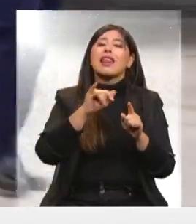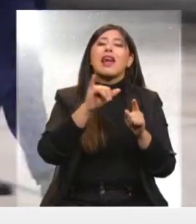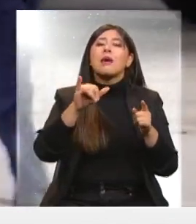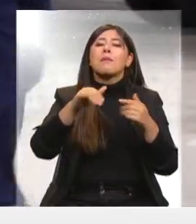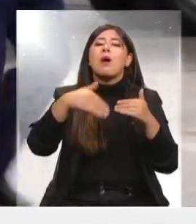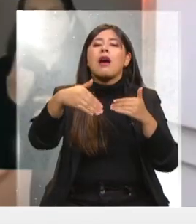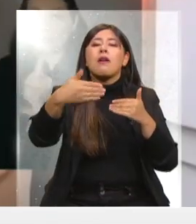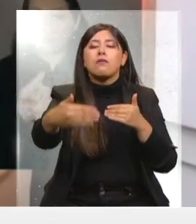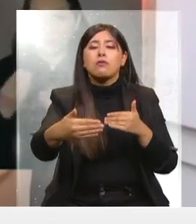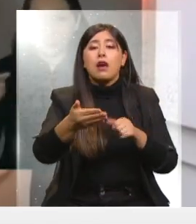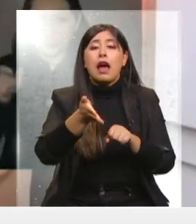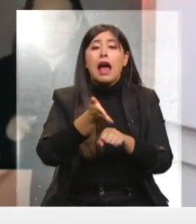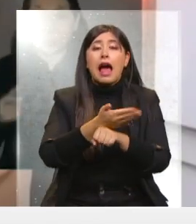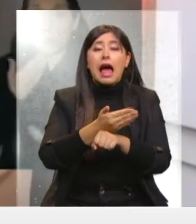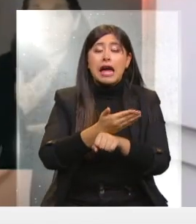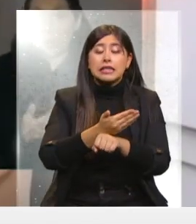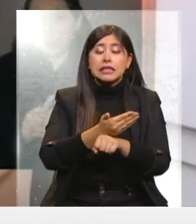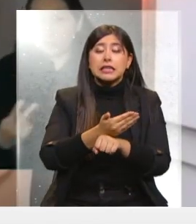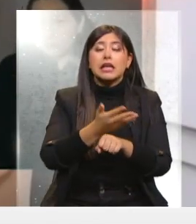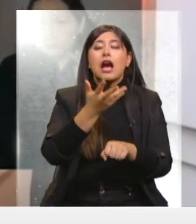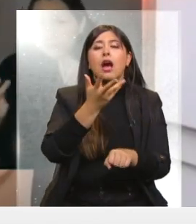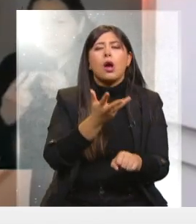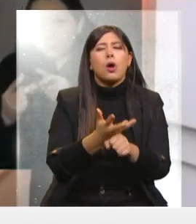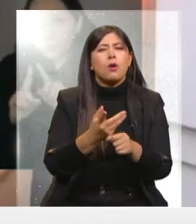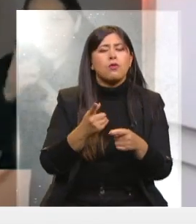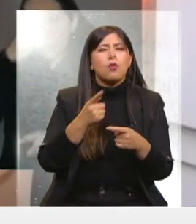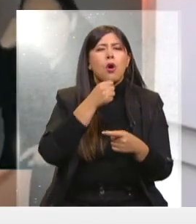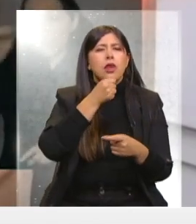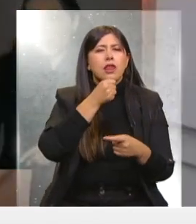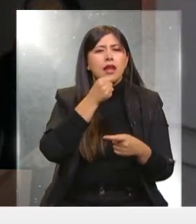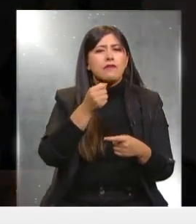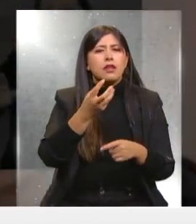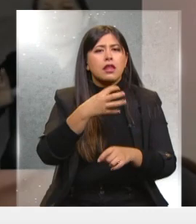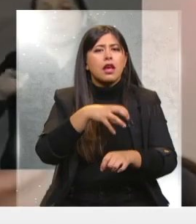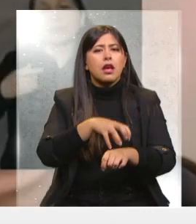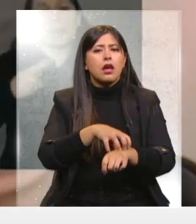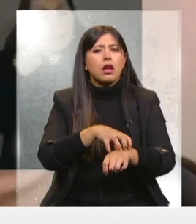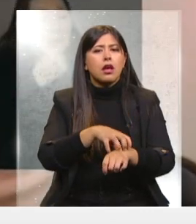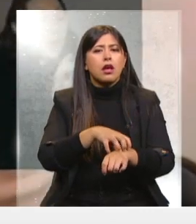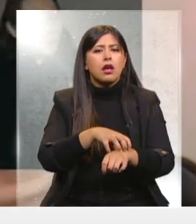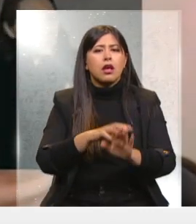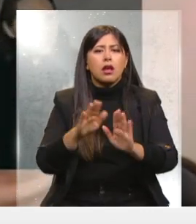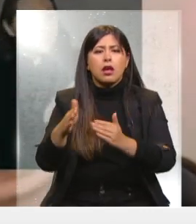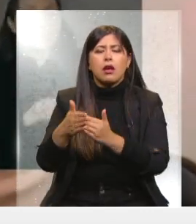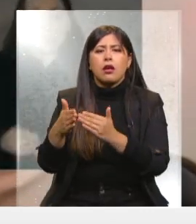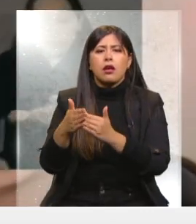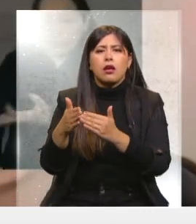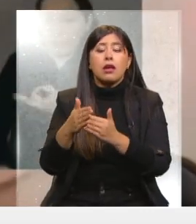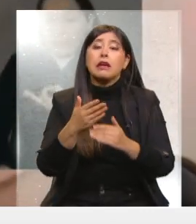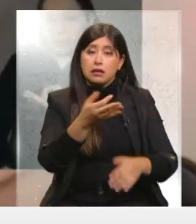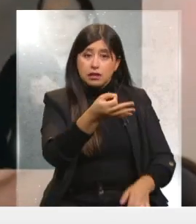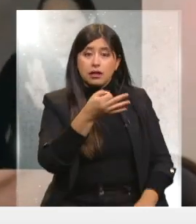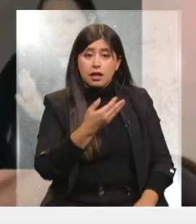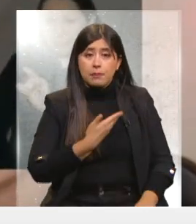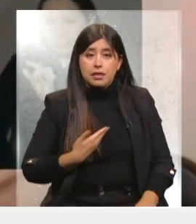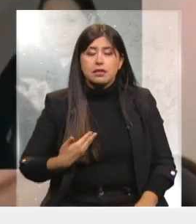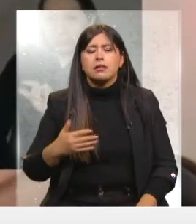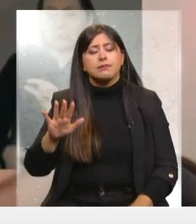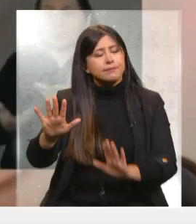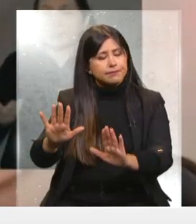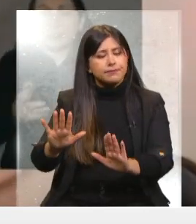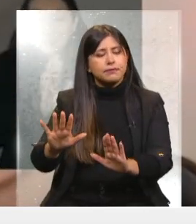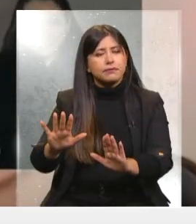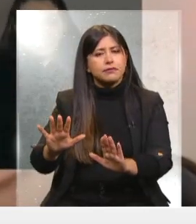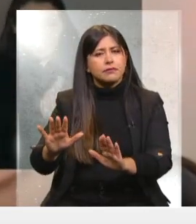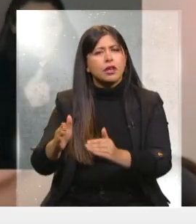arica Tuvo una áspera entrevista con un medio regional espera un poquito di pres espera un poquito eh